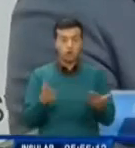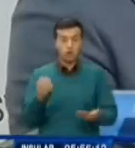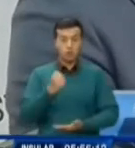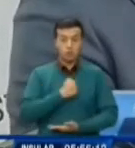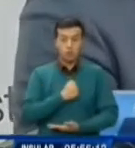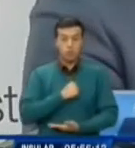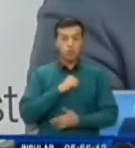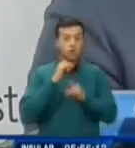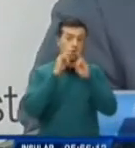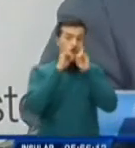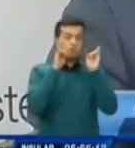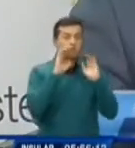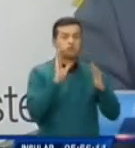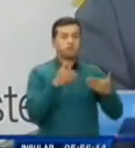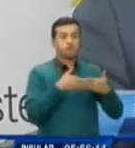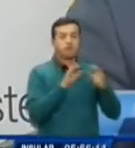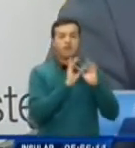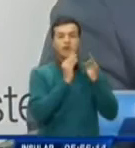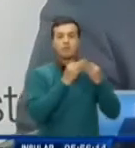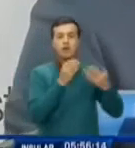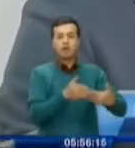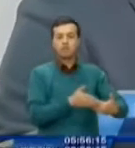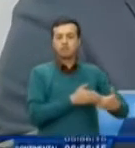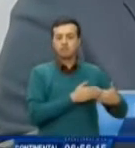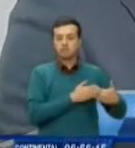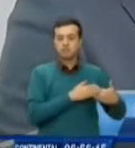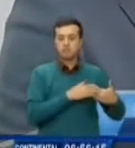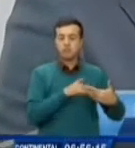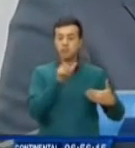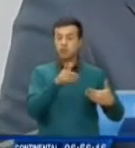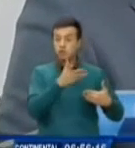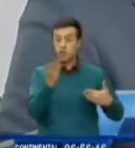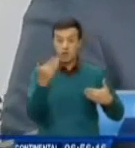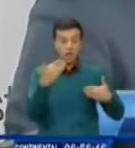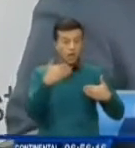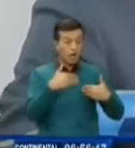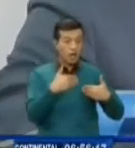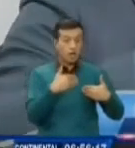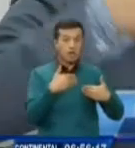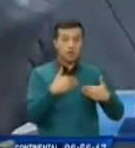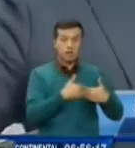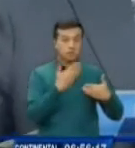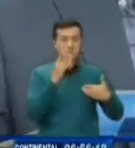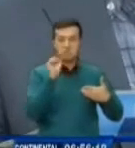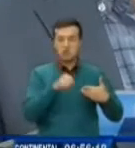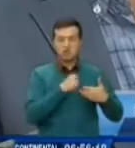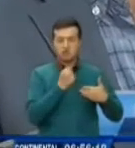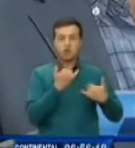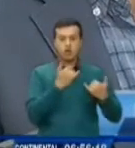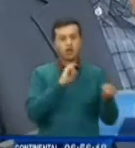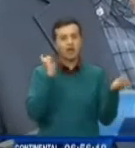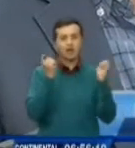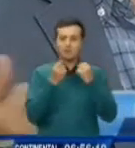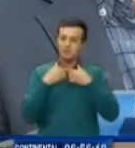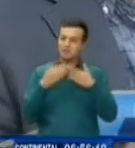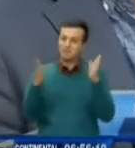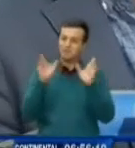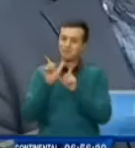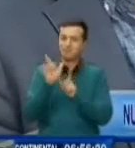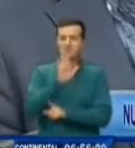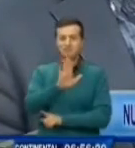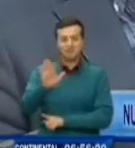en manos de pocas familias e inclusive cerrada de acceso a la ciudadanía, a ponerlo en puesta en valor para toda